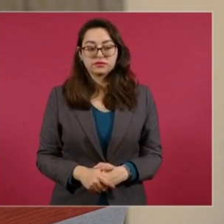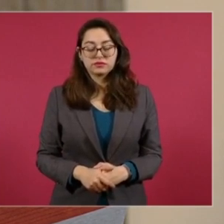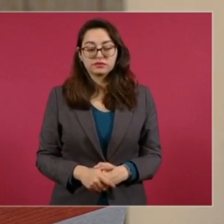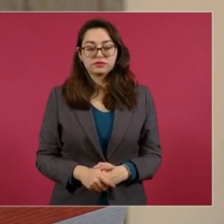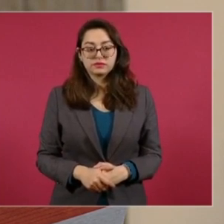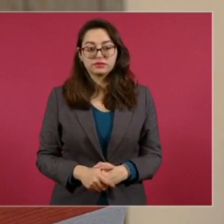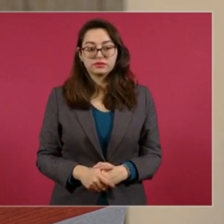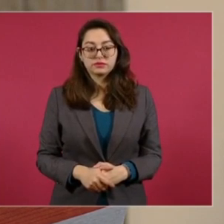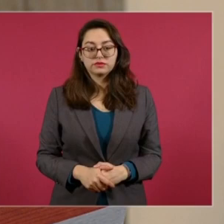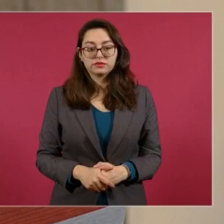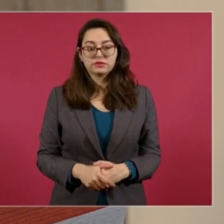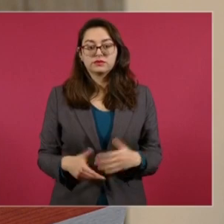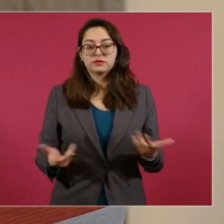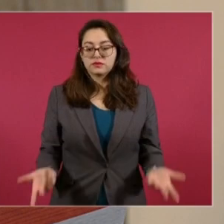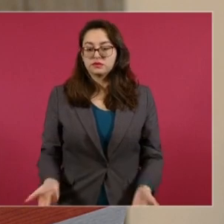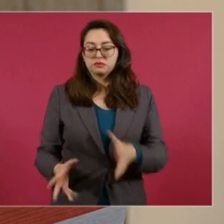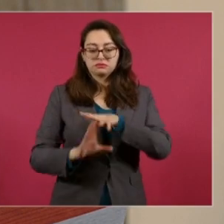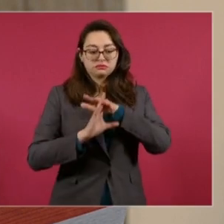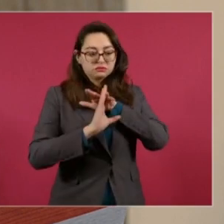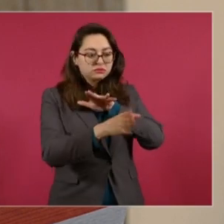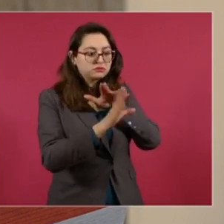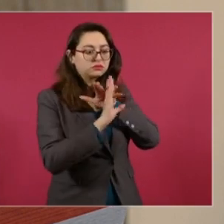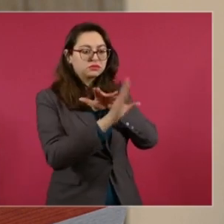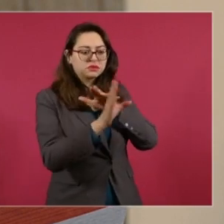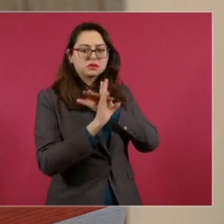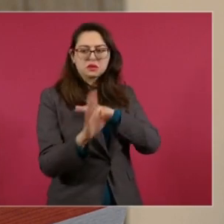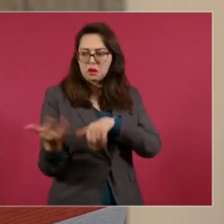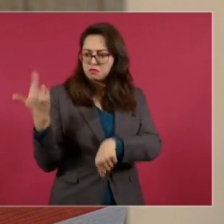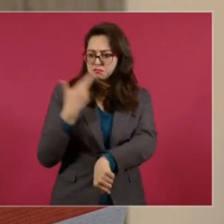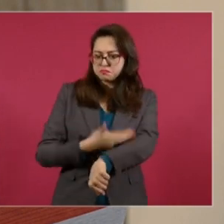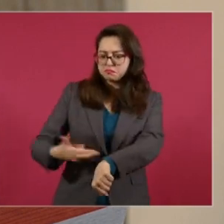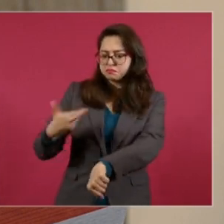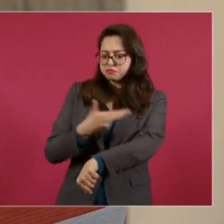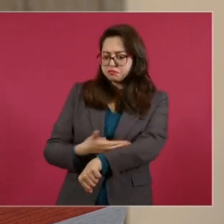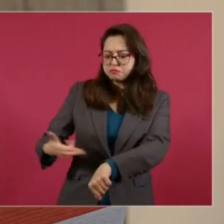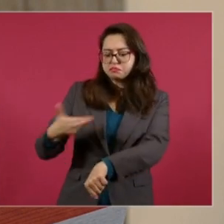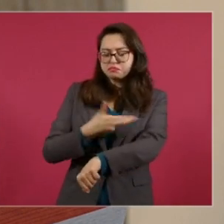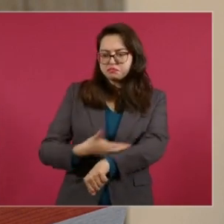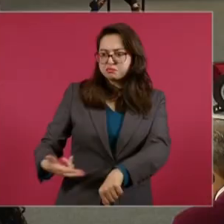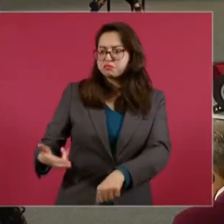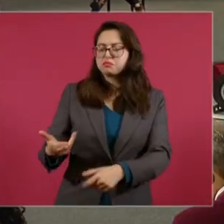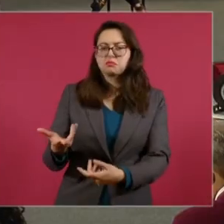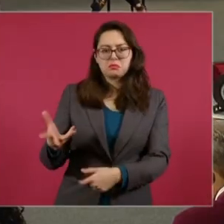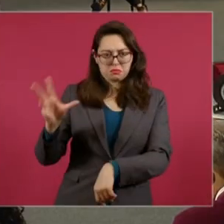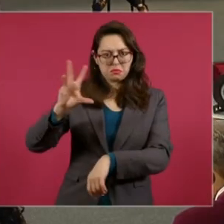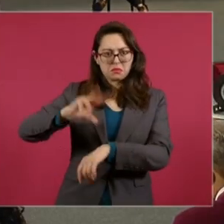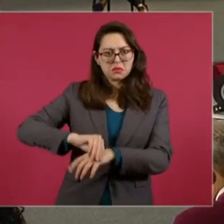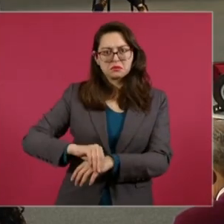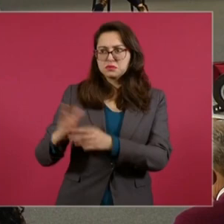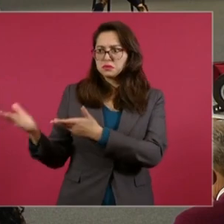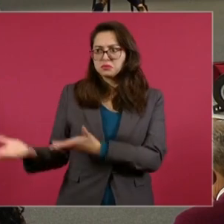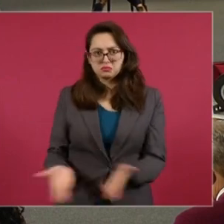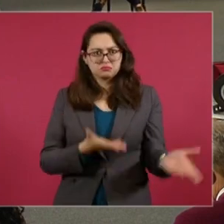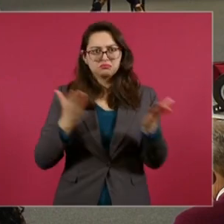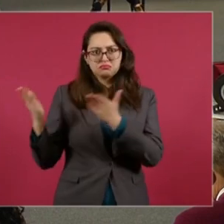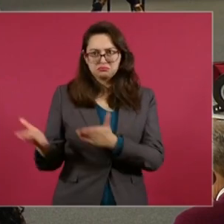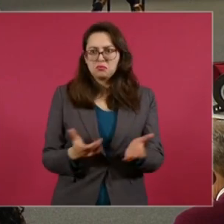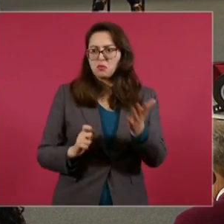de migrantes por vías legales implementado por el actual gobierno de Estados Unidos. Esto es una cosa